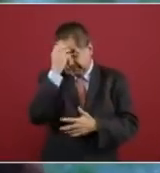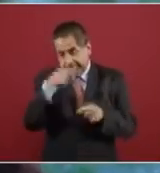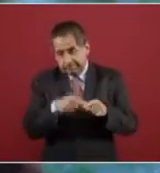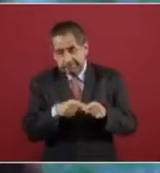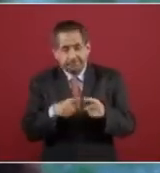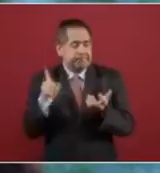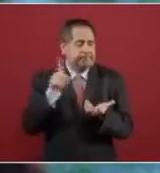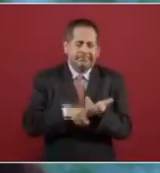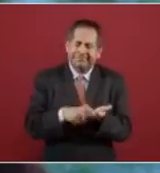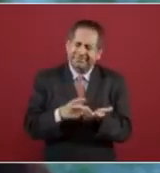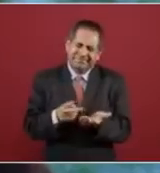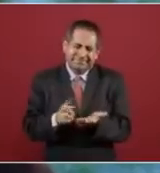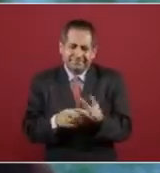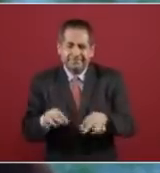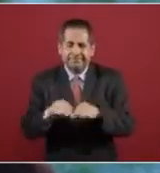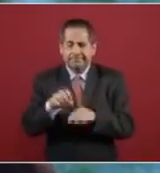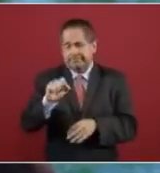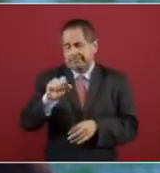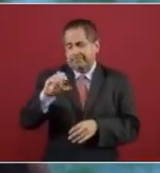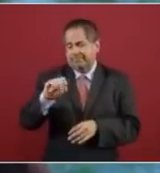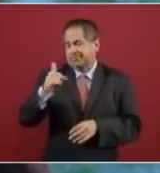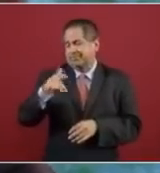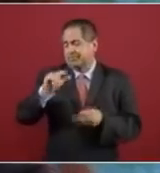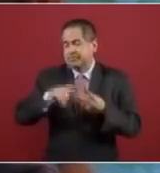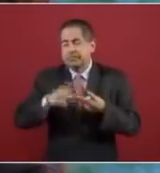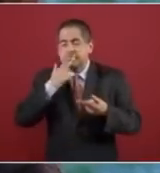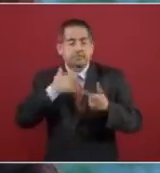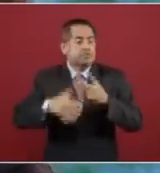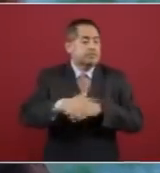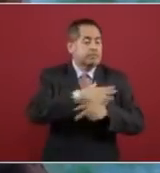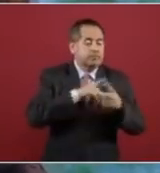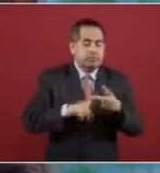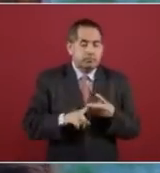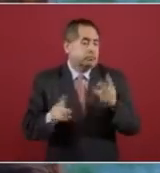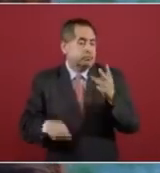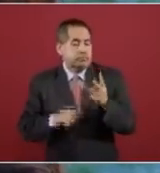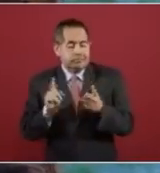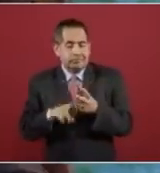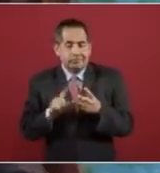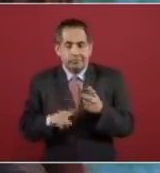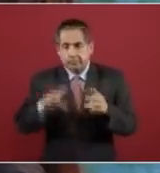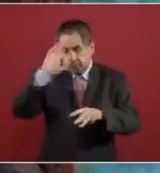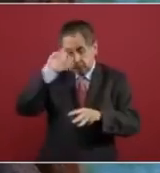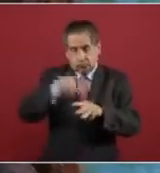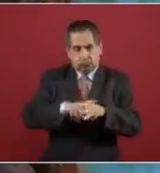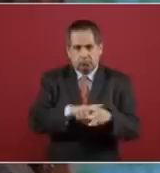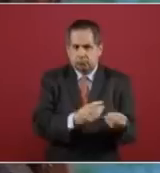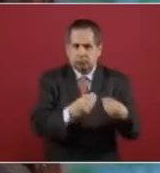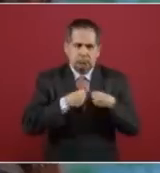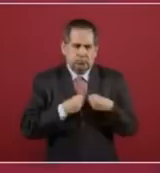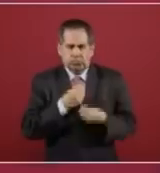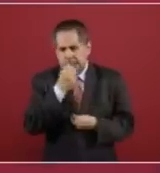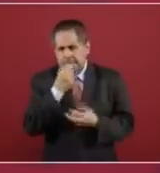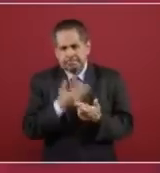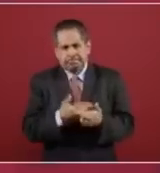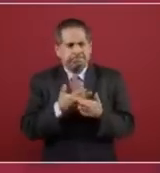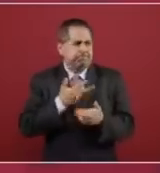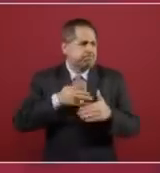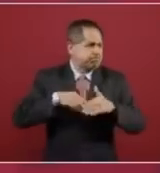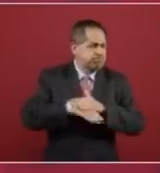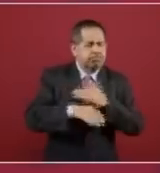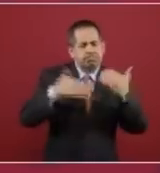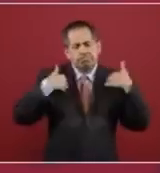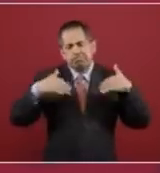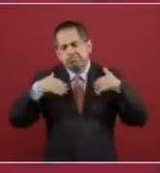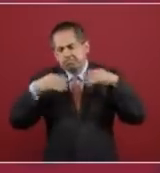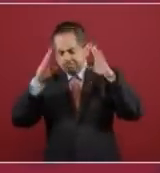parte fundamental que es ecológica, ambiental, y otra parte fundamental que es cultural y un espacio de esparcimiento, que